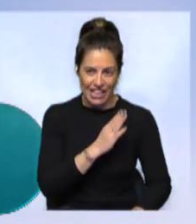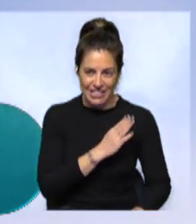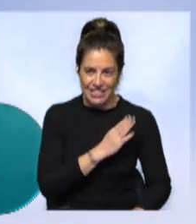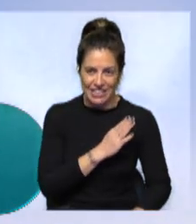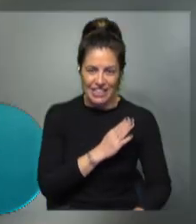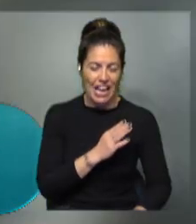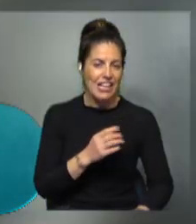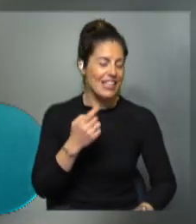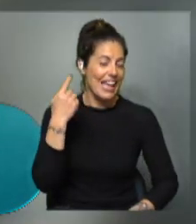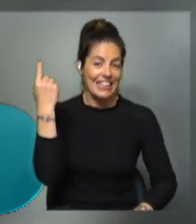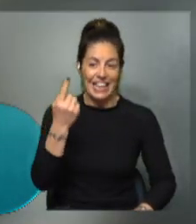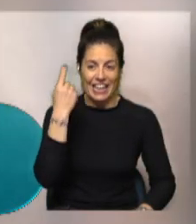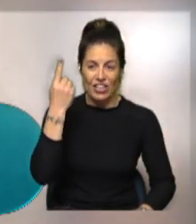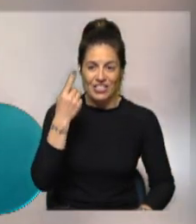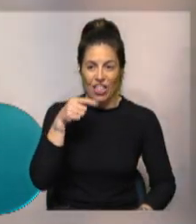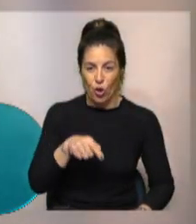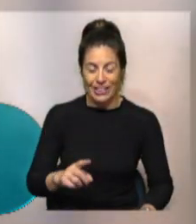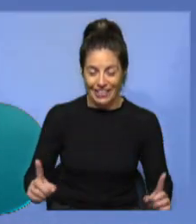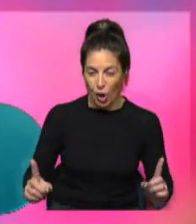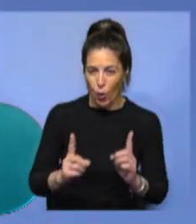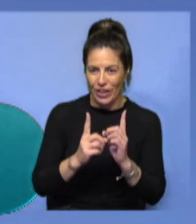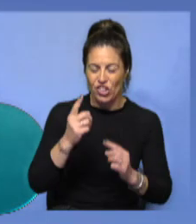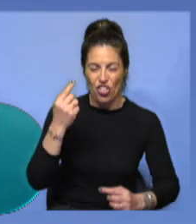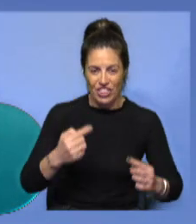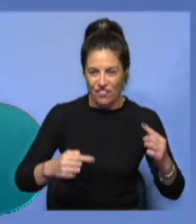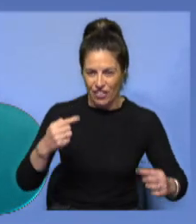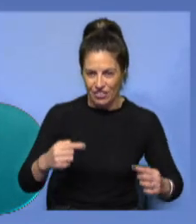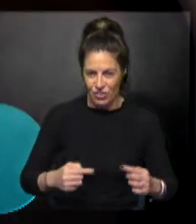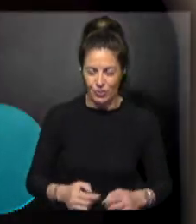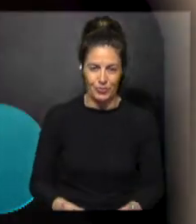hemos internacionalizado este encuentro diverso.